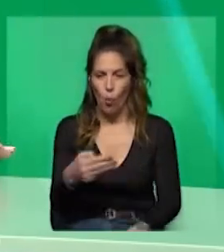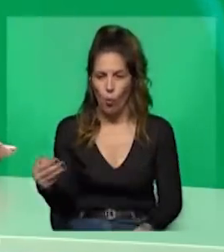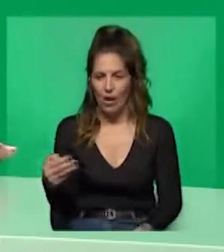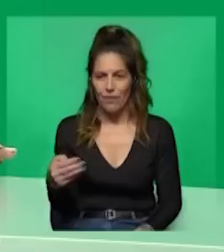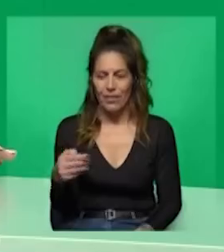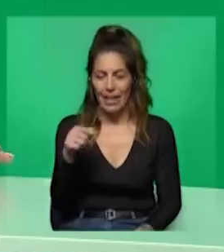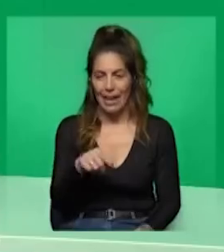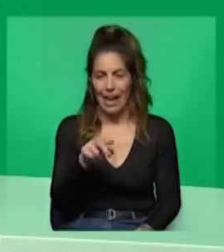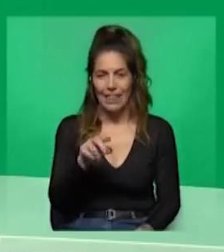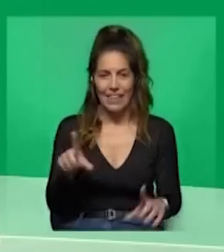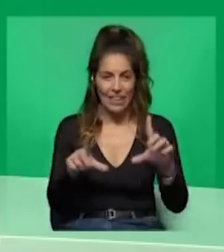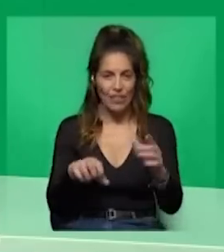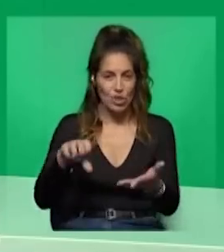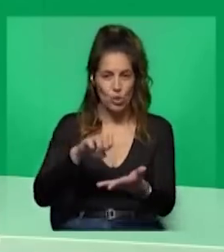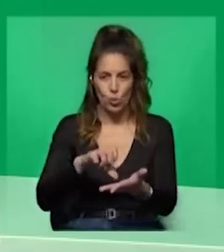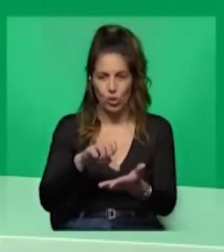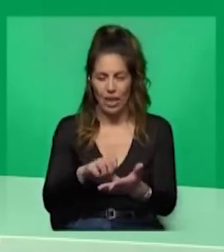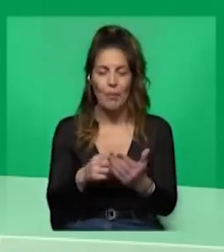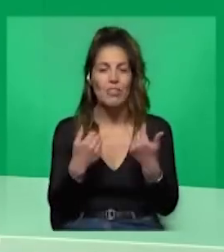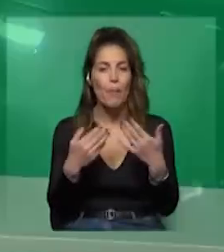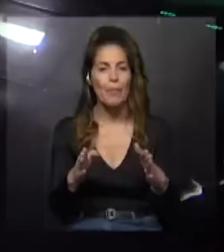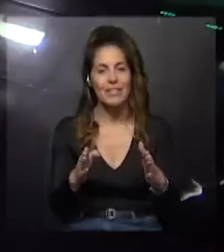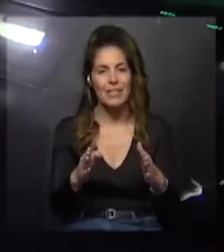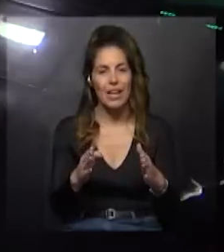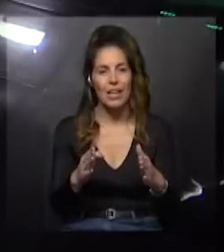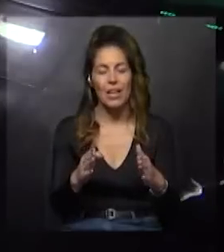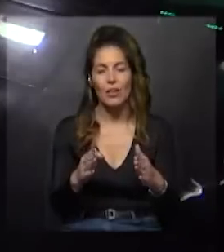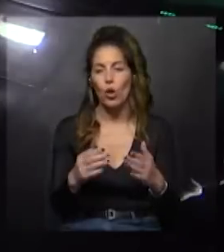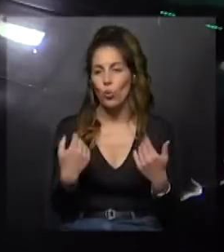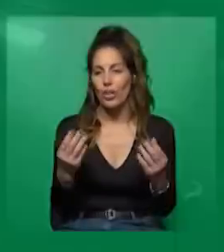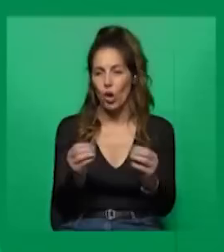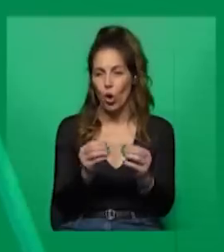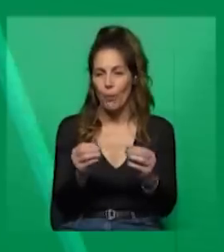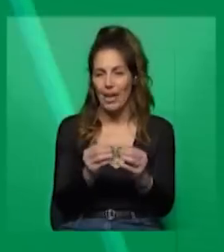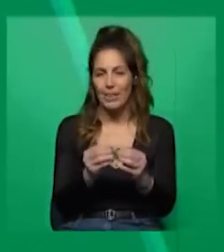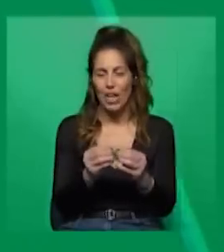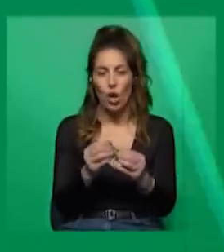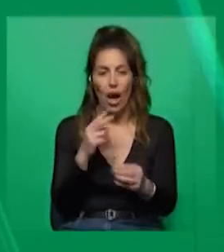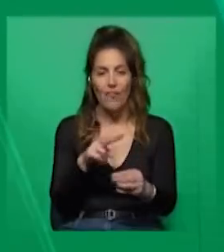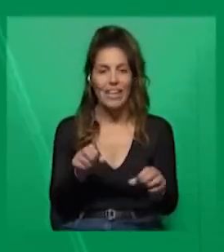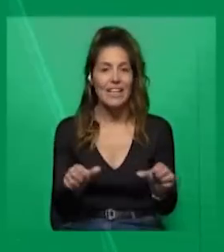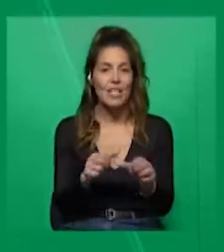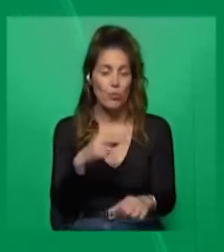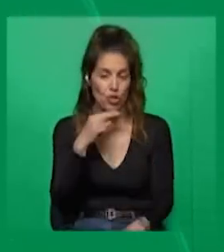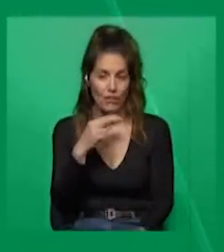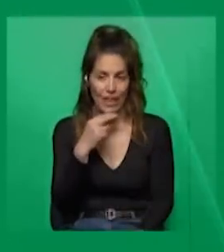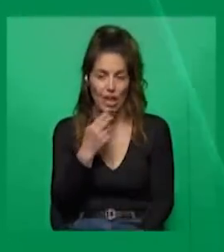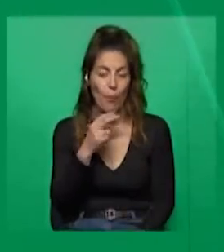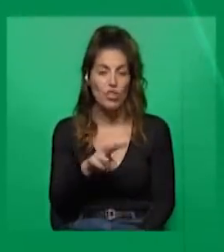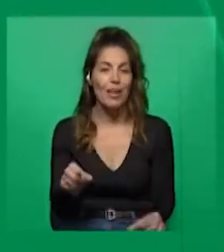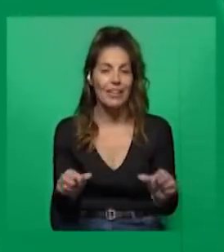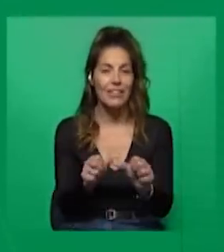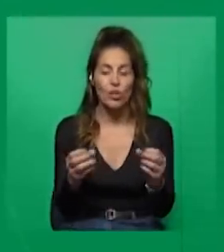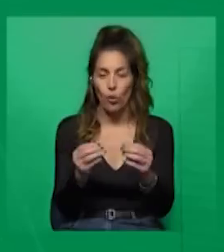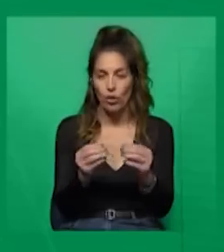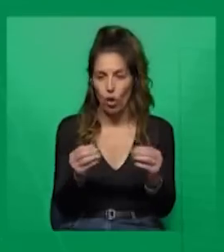TV ciudad. ui vamos a comenzar con la recorrida del viernes con José Mac Caraballo Gracias Juli bueno justamente vamos a ver qué están haciendo